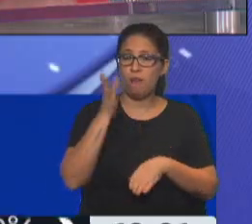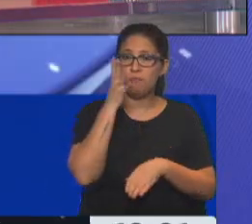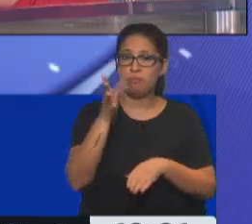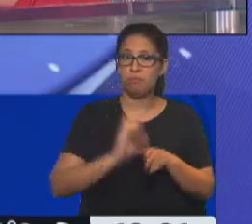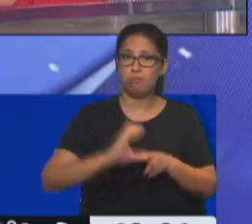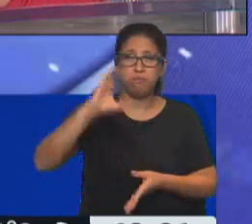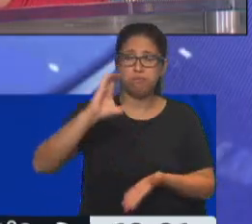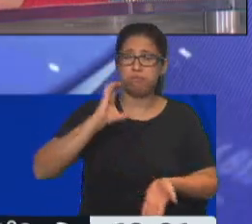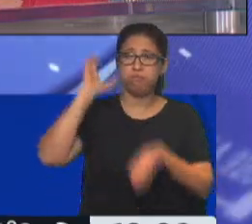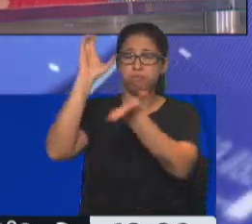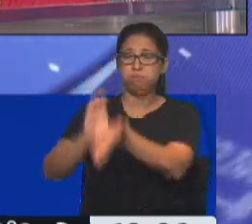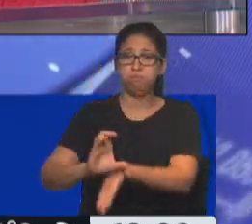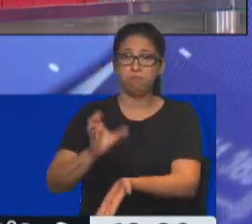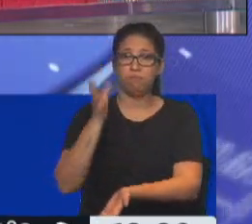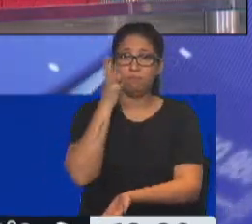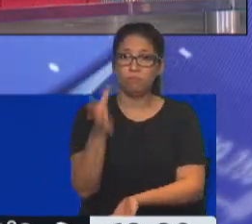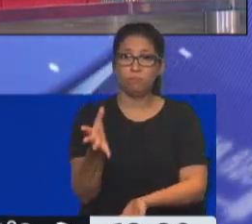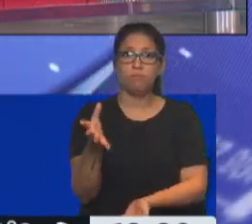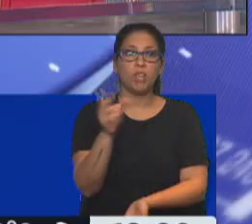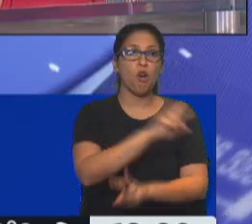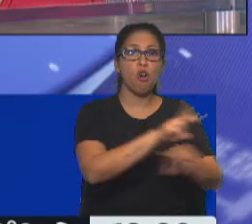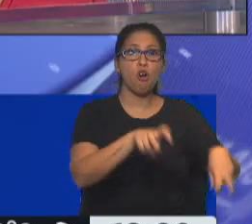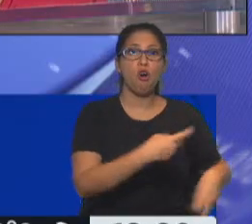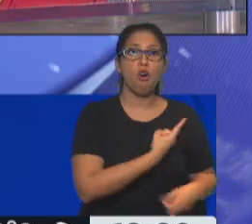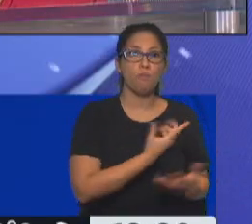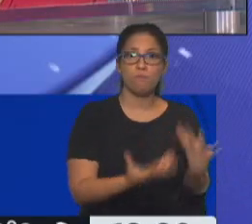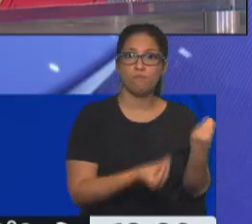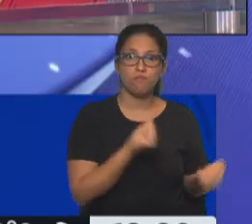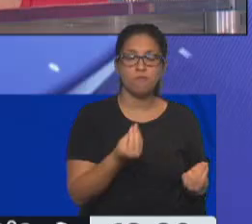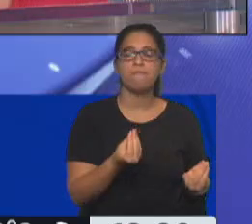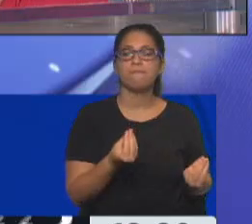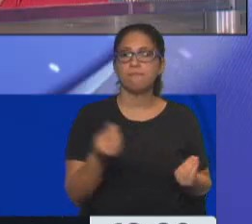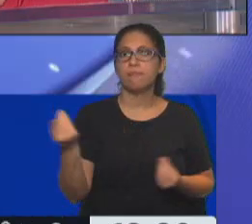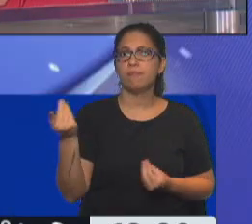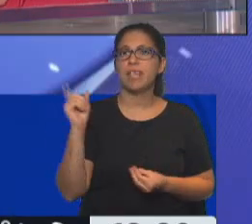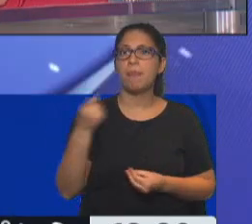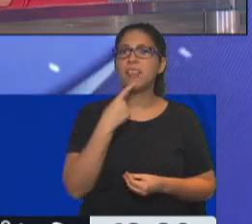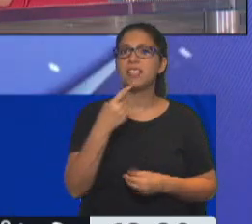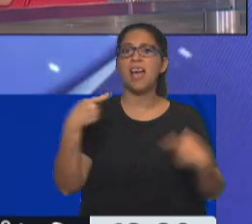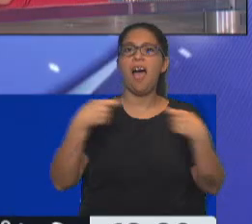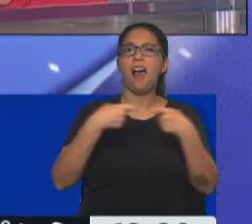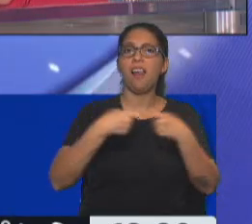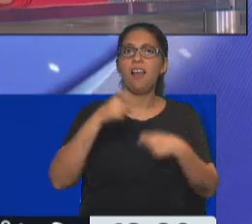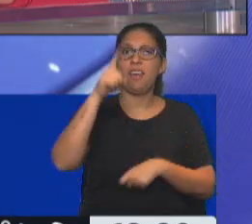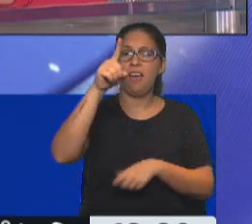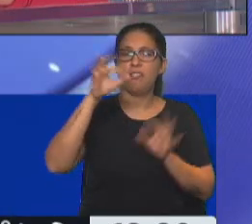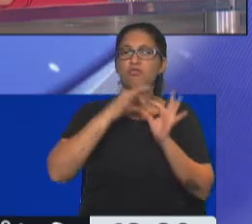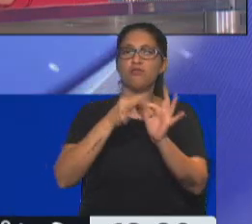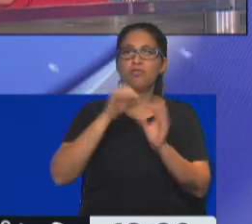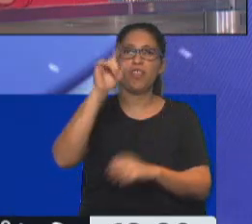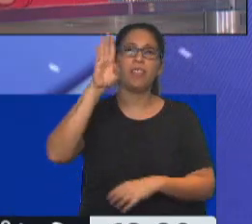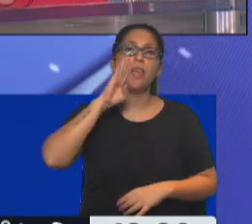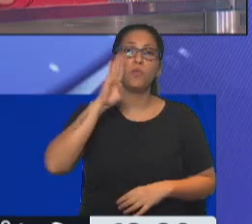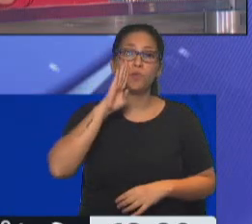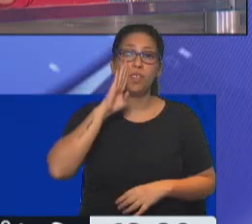como lo planteaban. Eso me parece uno de los puntos. El otro, bueno, ahí también el informe se planteaba que es un aliado de Estados Unidos. Esto es algo interesante porque